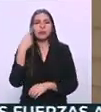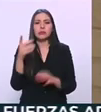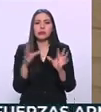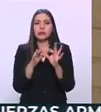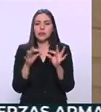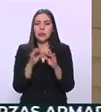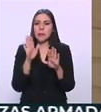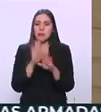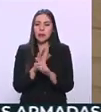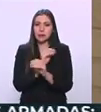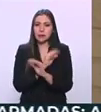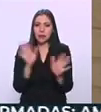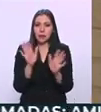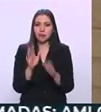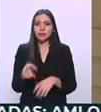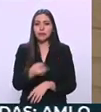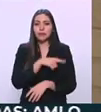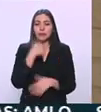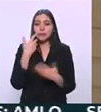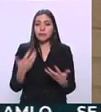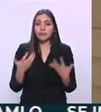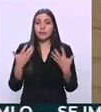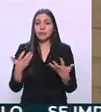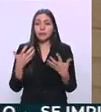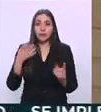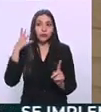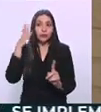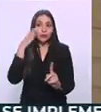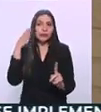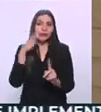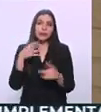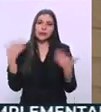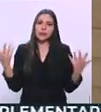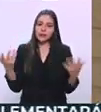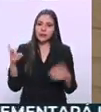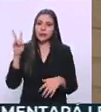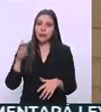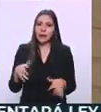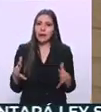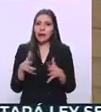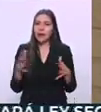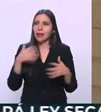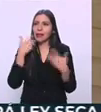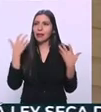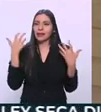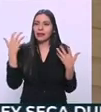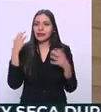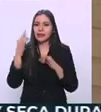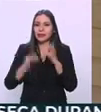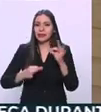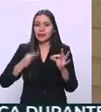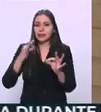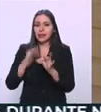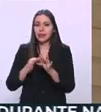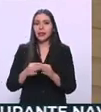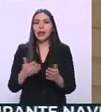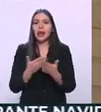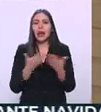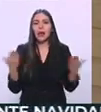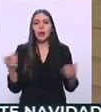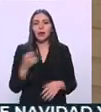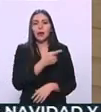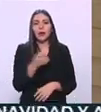Pero sí, nuestra ambición es una ambición grande, y ahora el presidente, igual que nos mandató focalizarnos en el tema